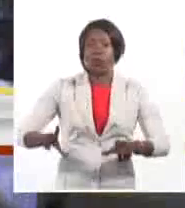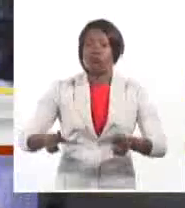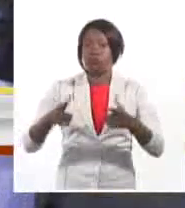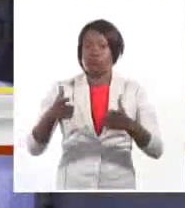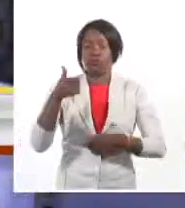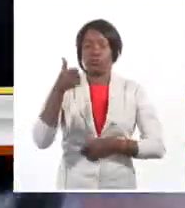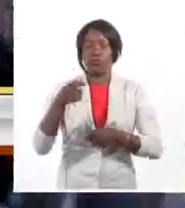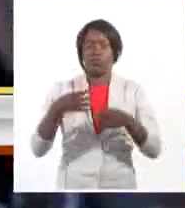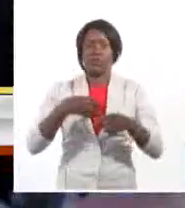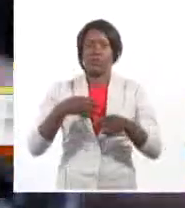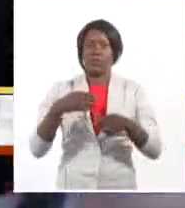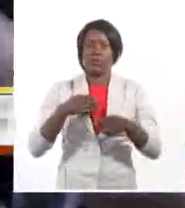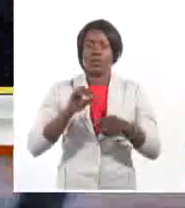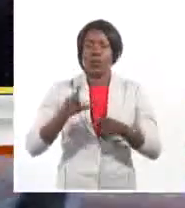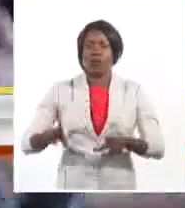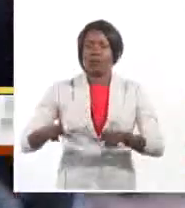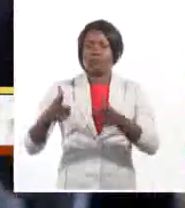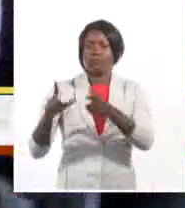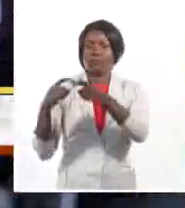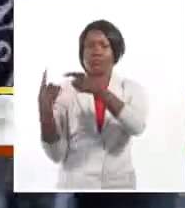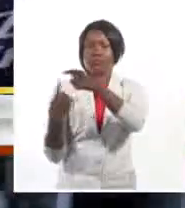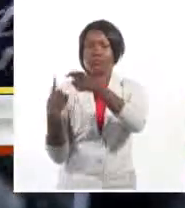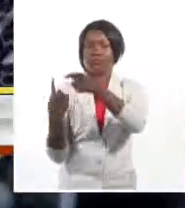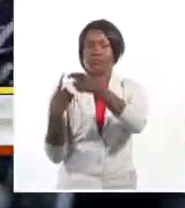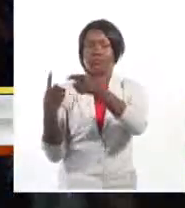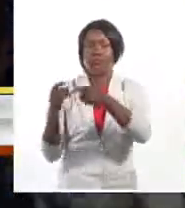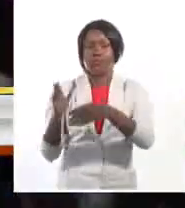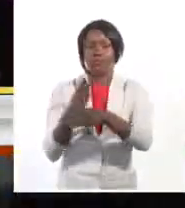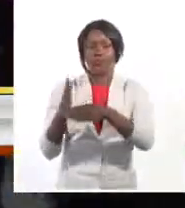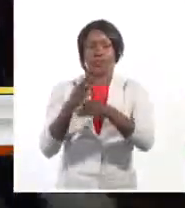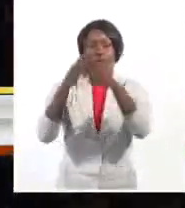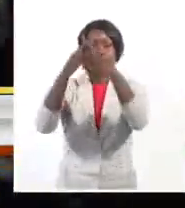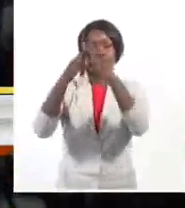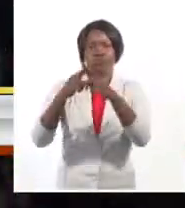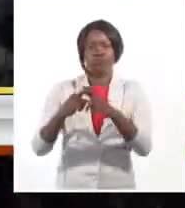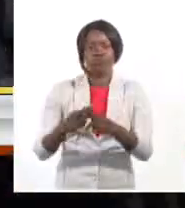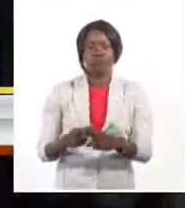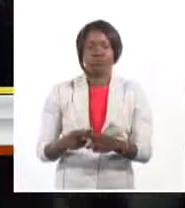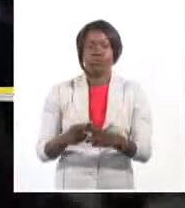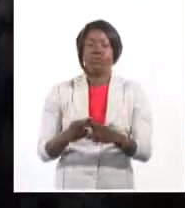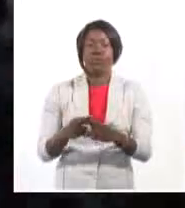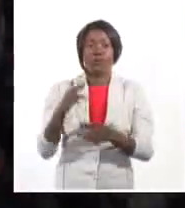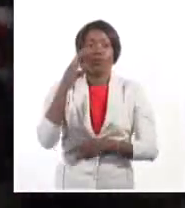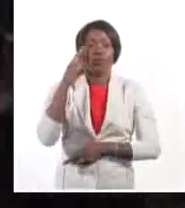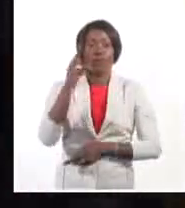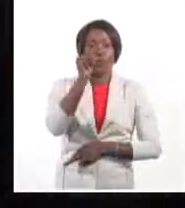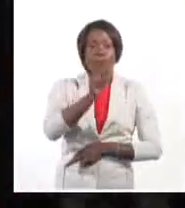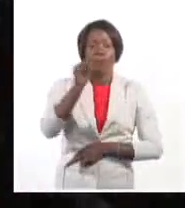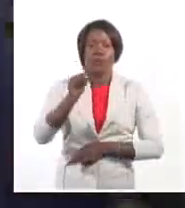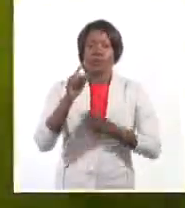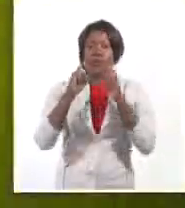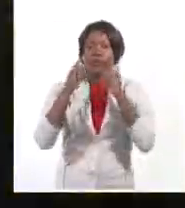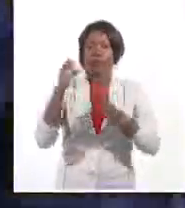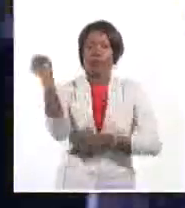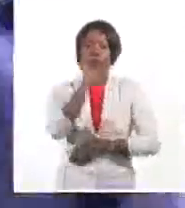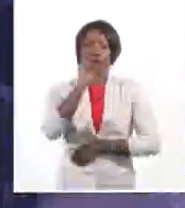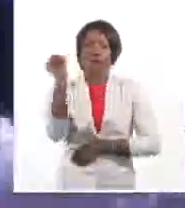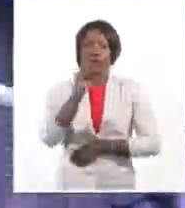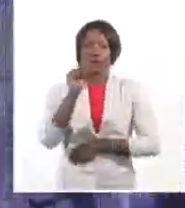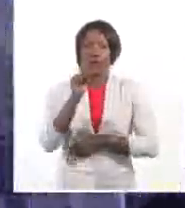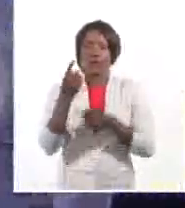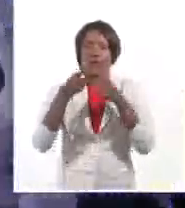producciones discográficas que van desde Cuba Canta Nino Bravo, dedicada al intérprete español, hasta la más